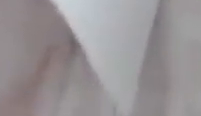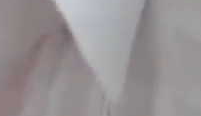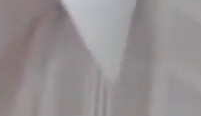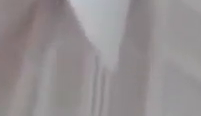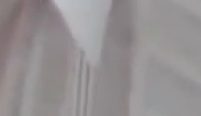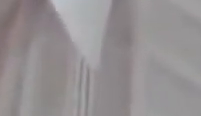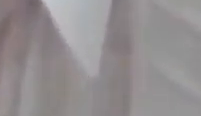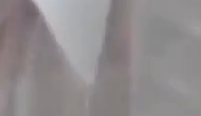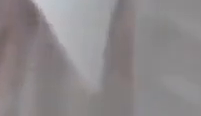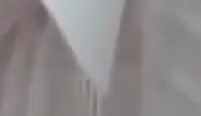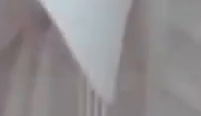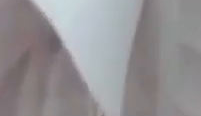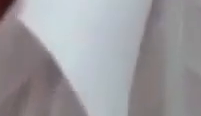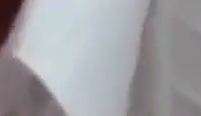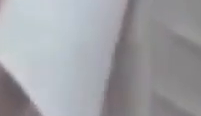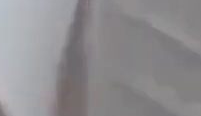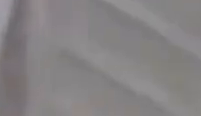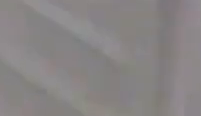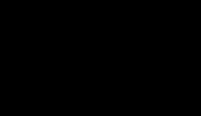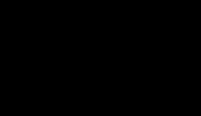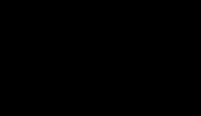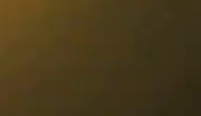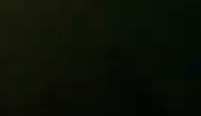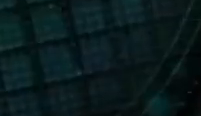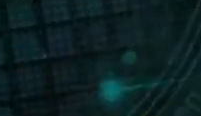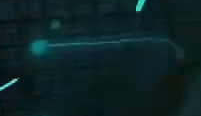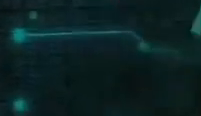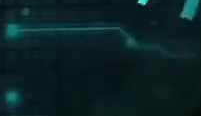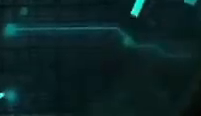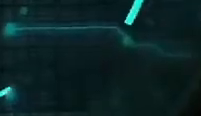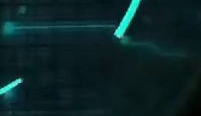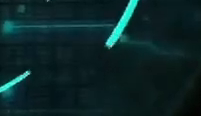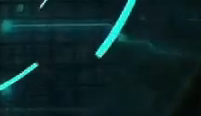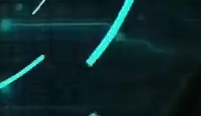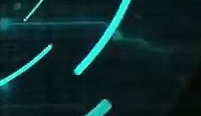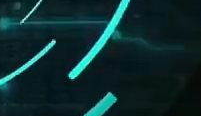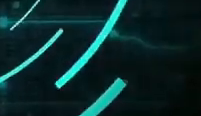saludo para los pregoneros. Con todo mi corazón.